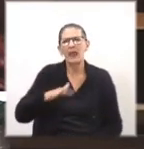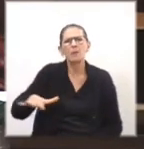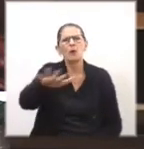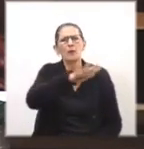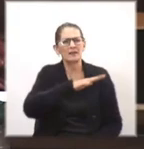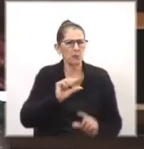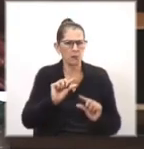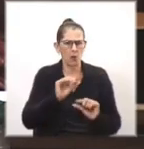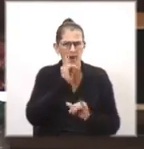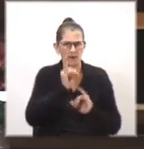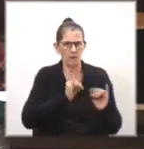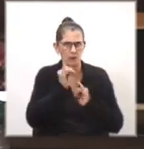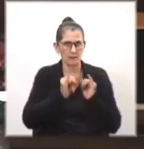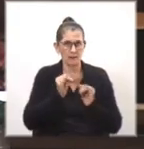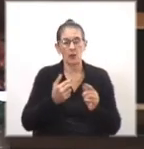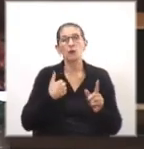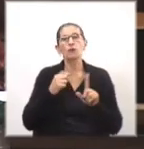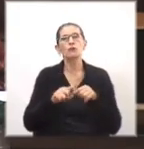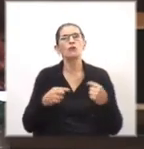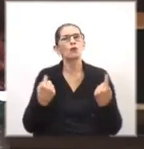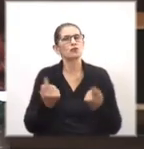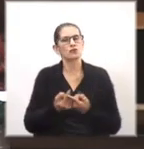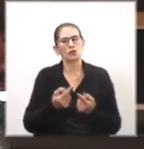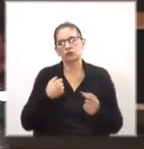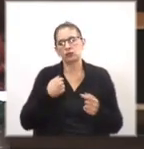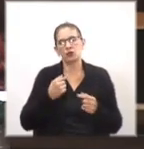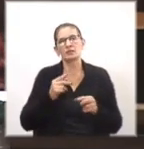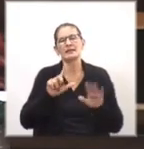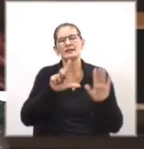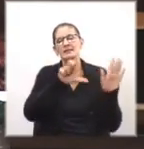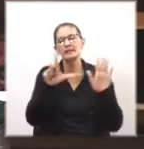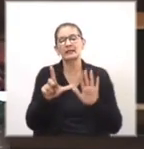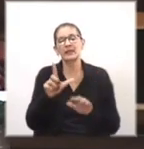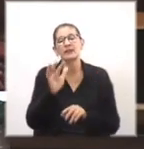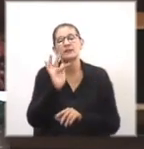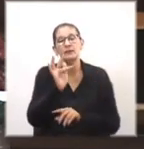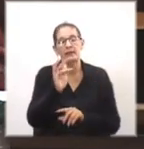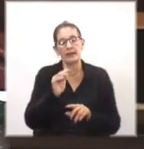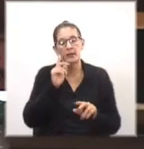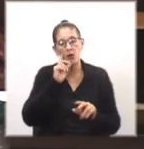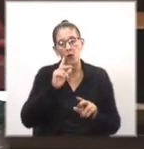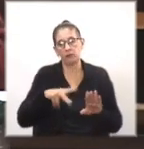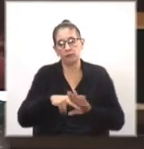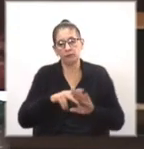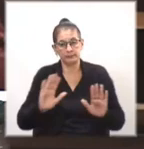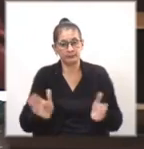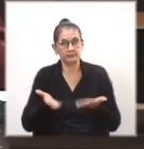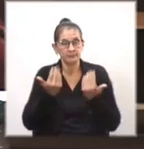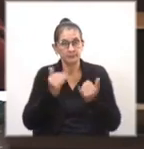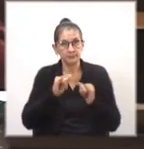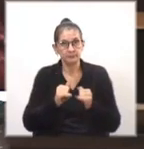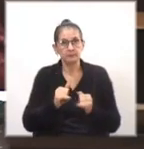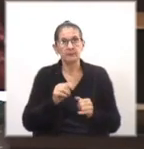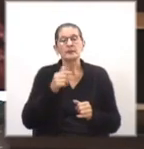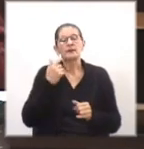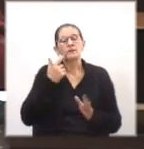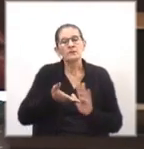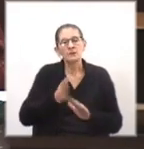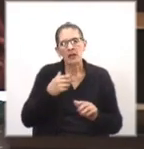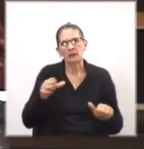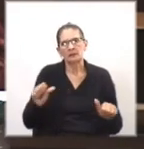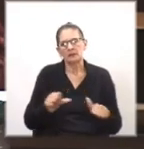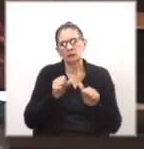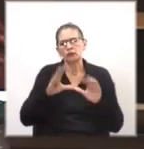duda. Nosotros levantamos el receso el 7 de febrero y pensábamos que íbamos a tener toda